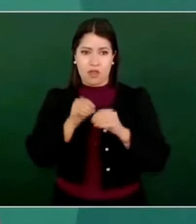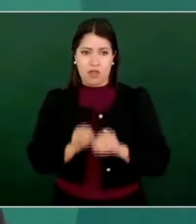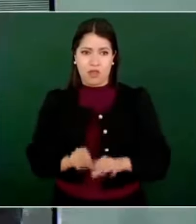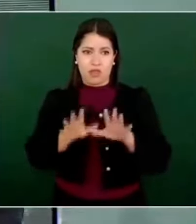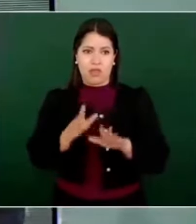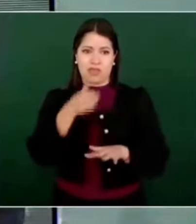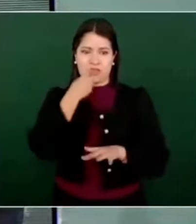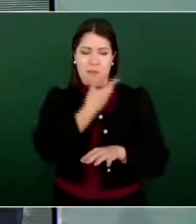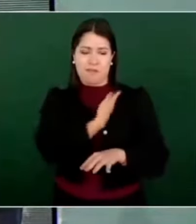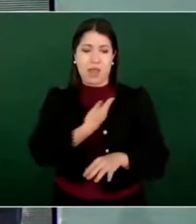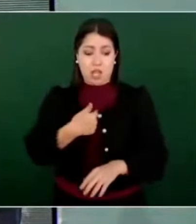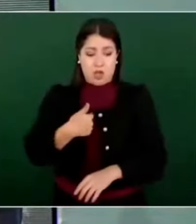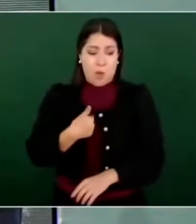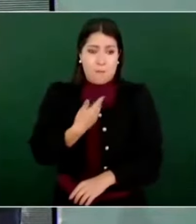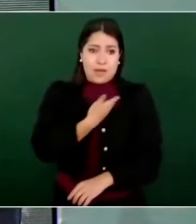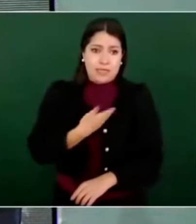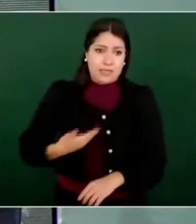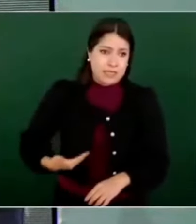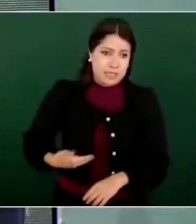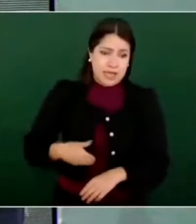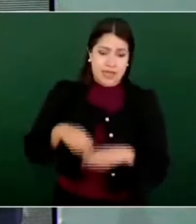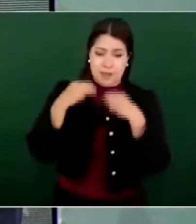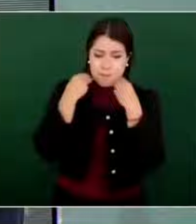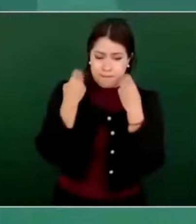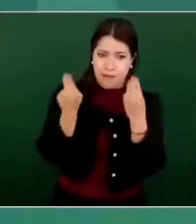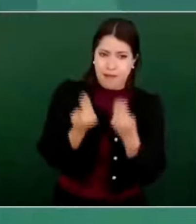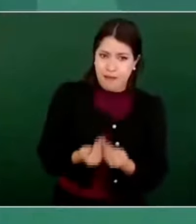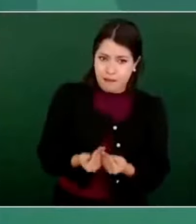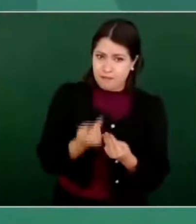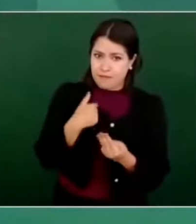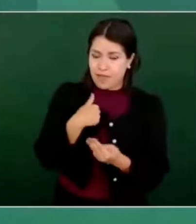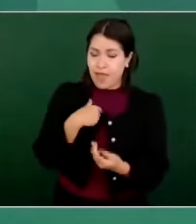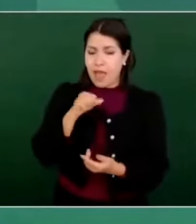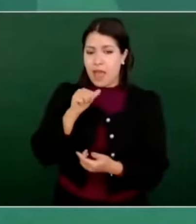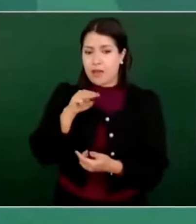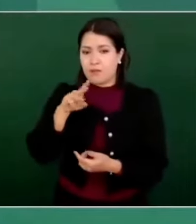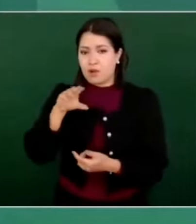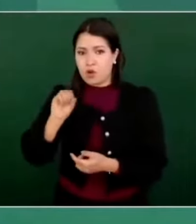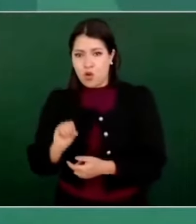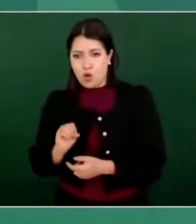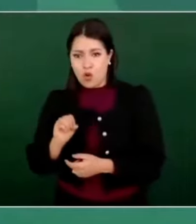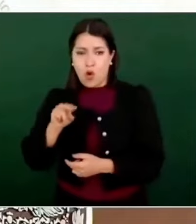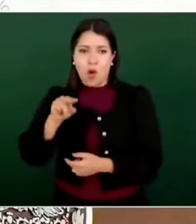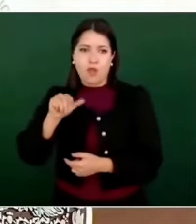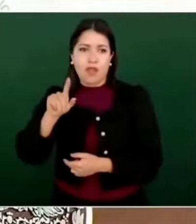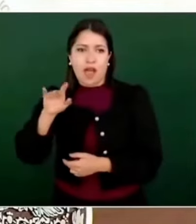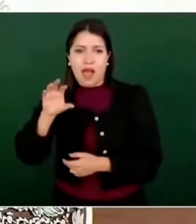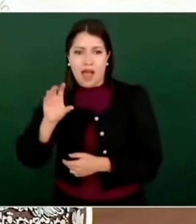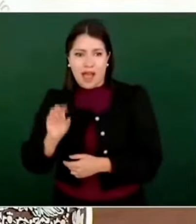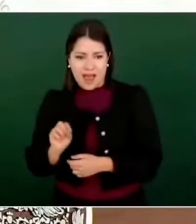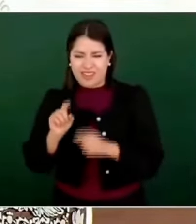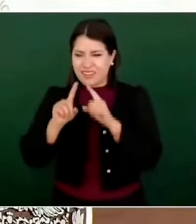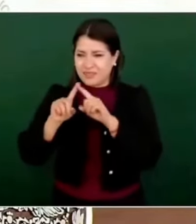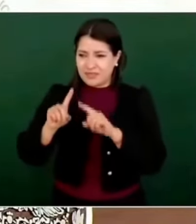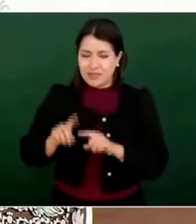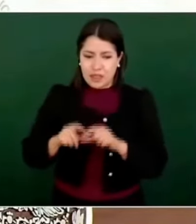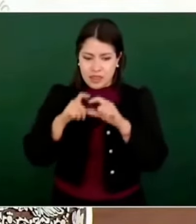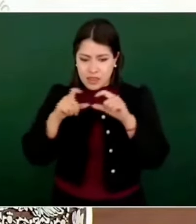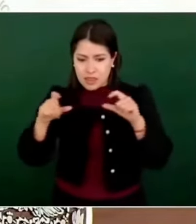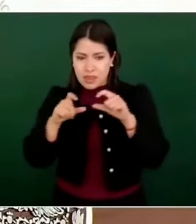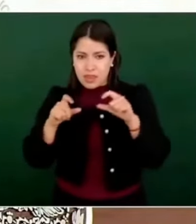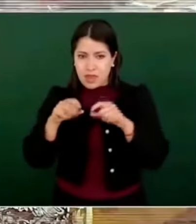narcotraficante presidente narco amlo narco y pues están los Bots